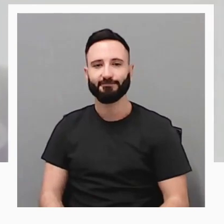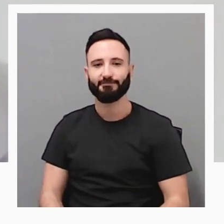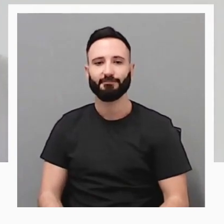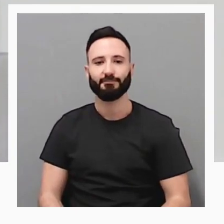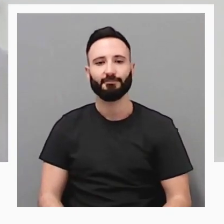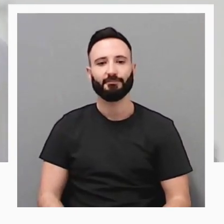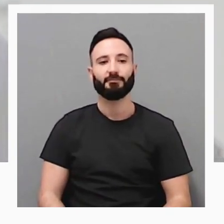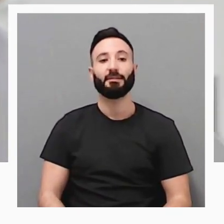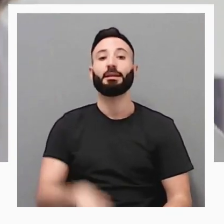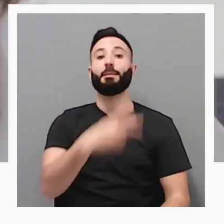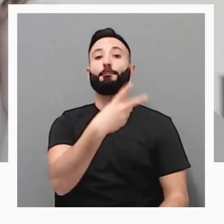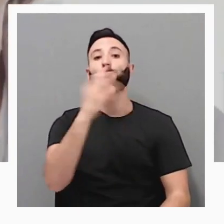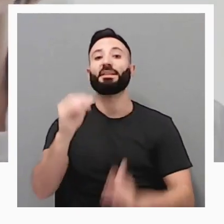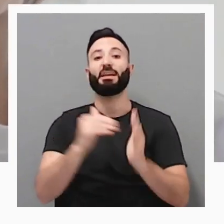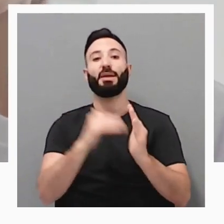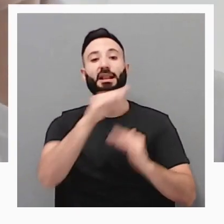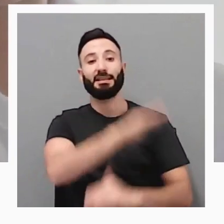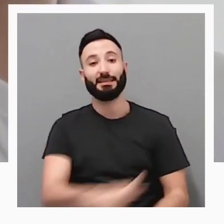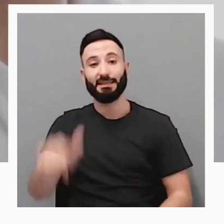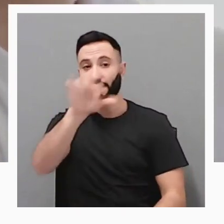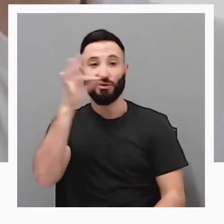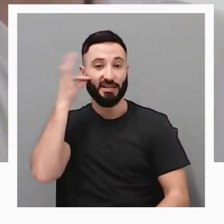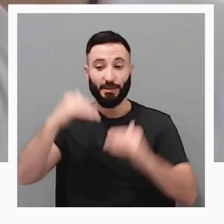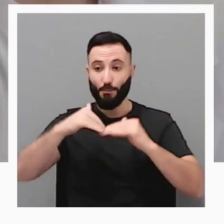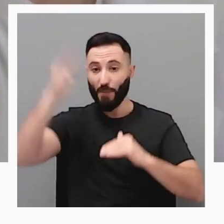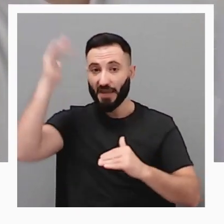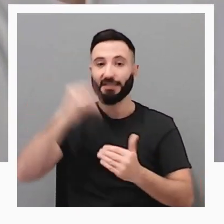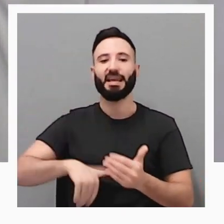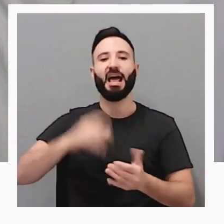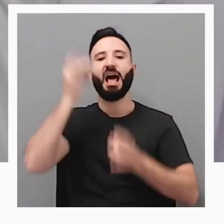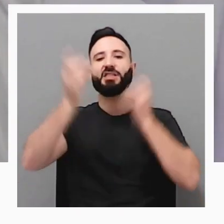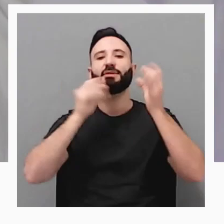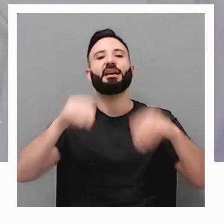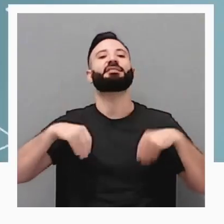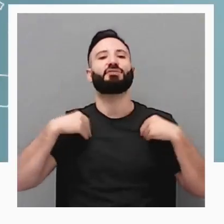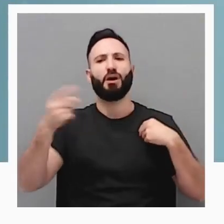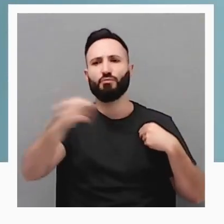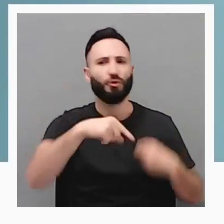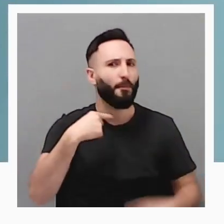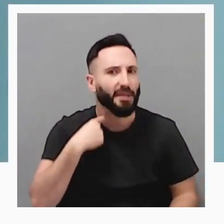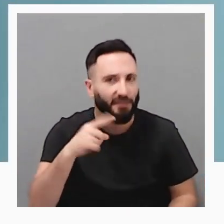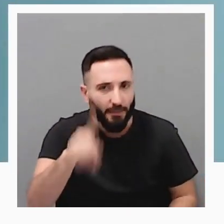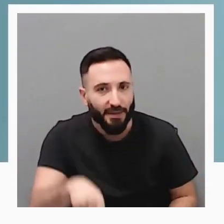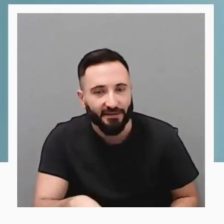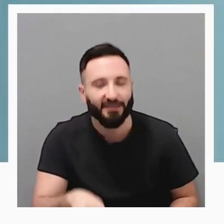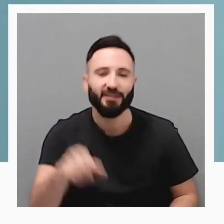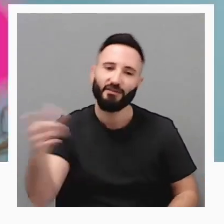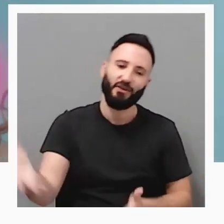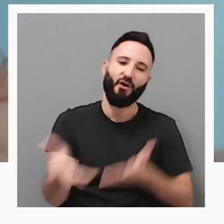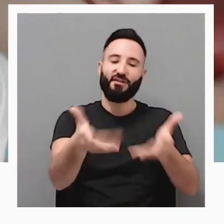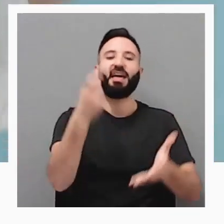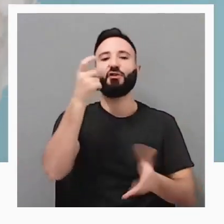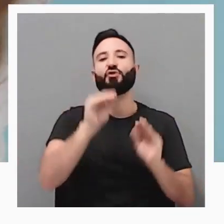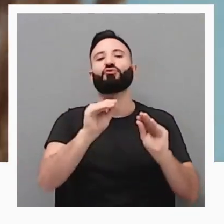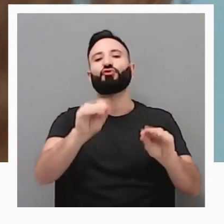Más de 20.000 niños y niñas han disfrutado ya de nuestras actividades. ¿Os lo vais a perder? Ofrece a tus alumnos una